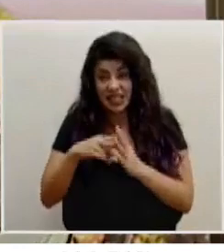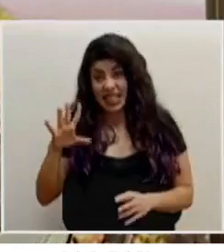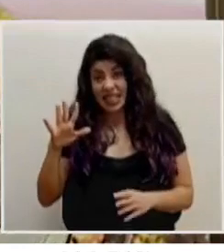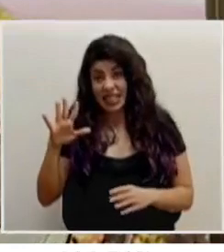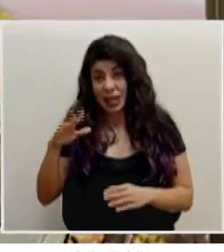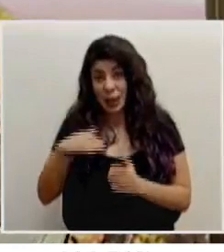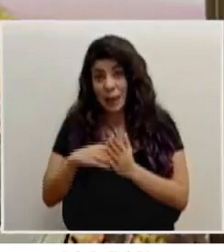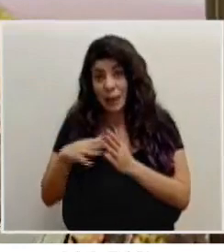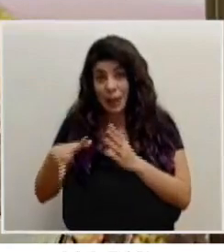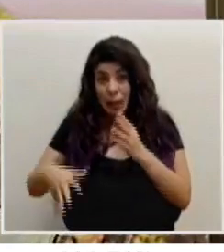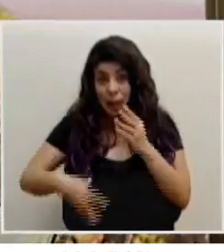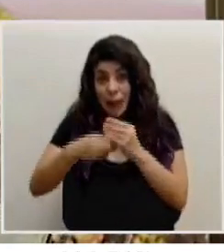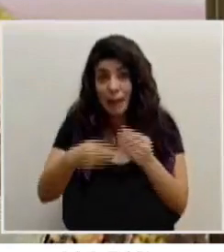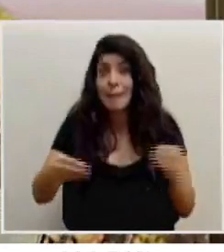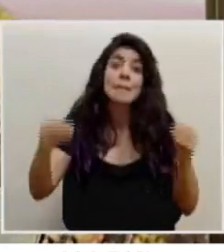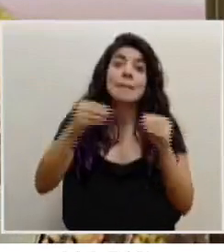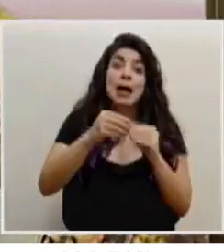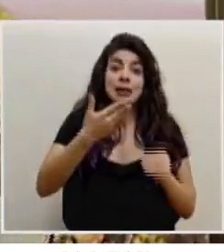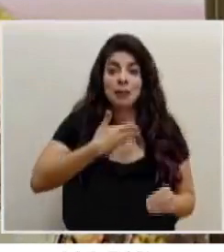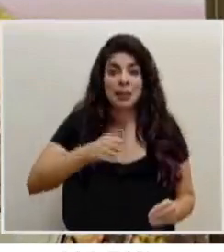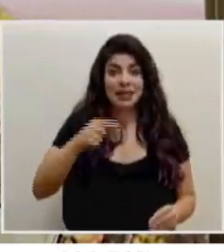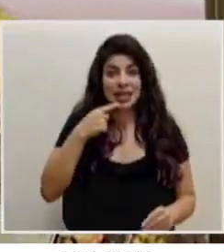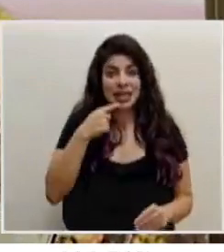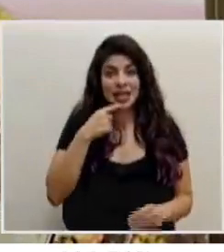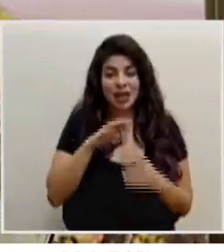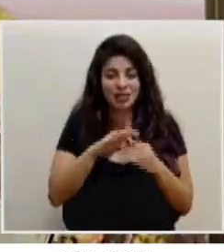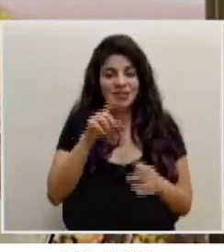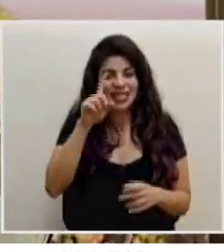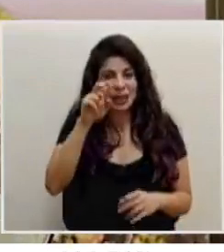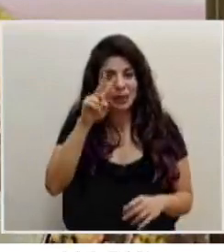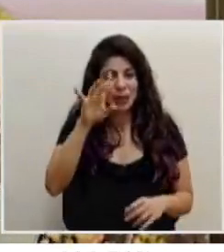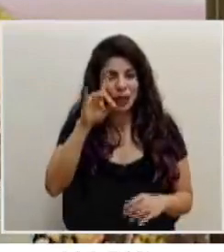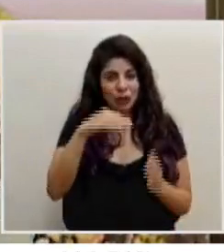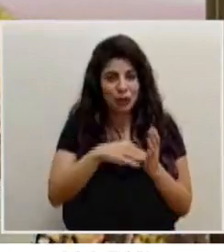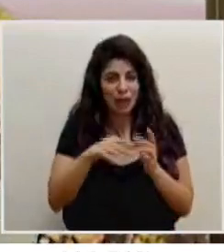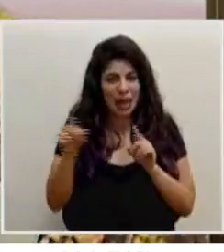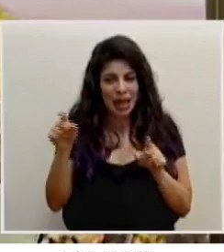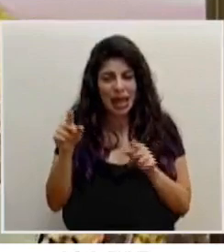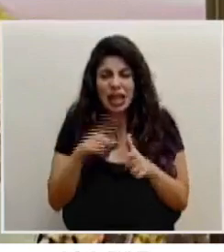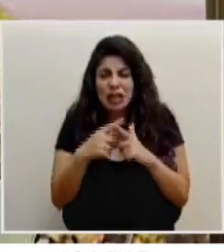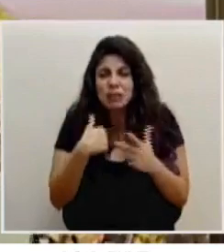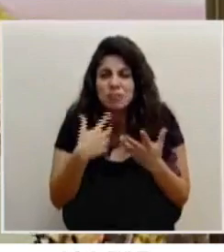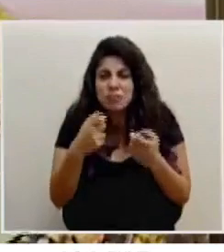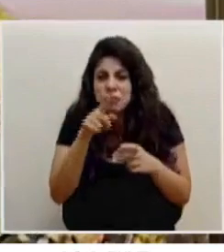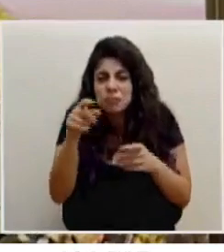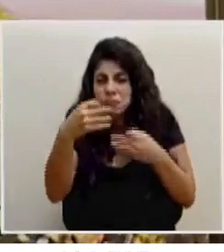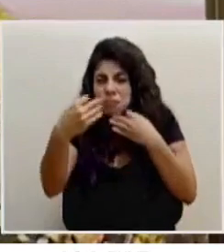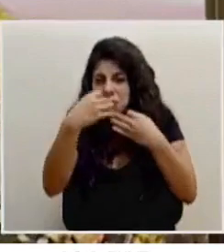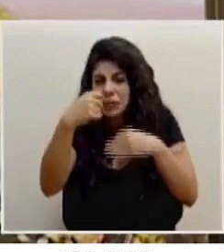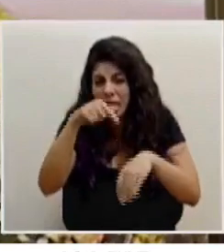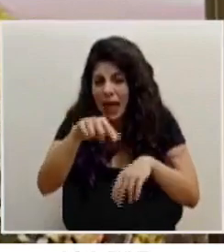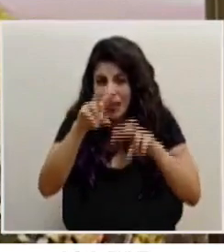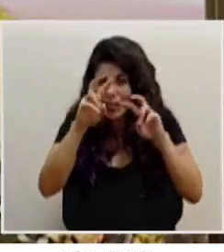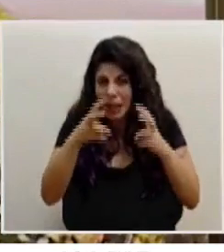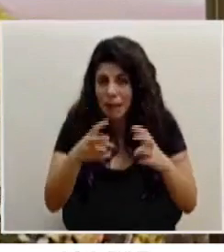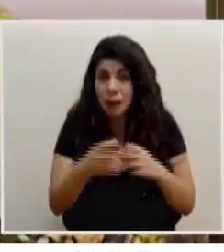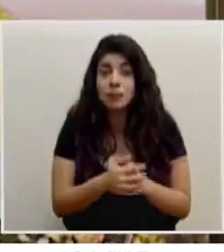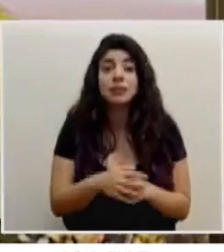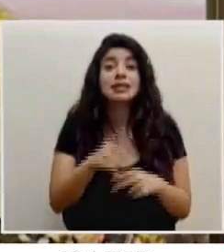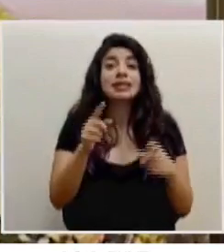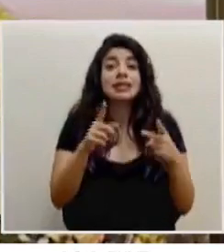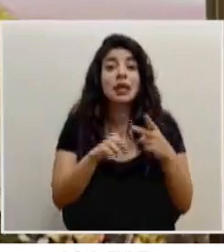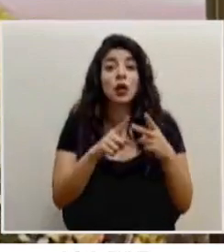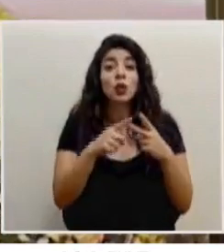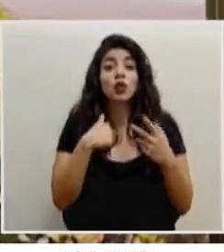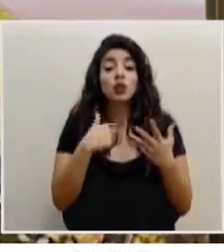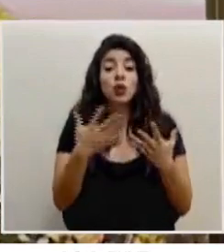dijo el presidente ahora a este número de los 128.000. Entonces, para que me expliquen un poquito sobre ese tema. Lo otro que